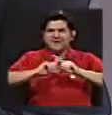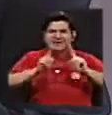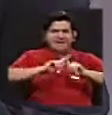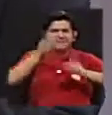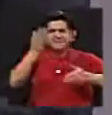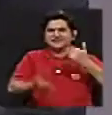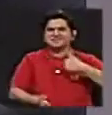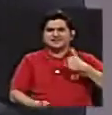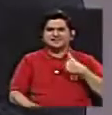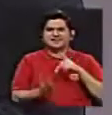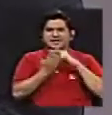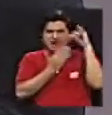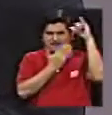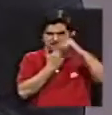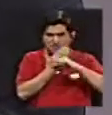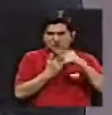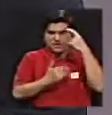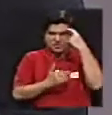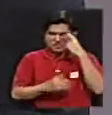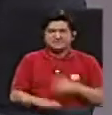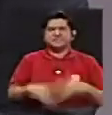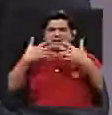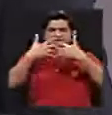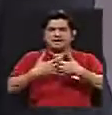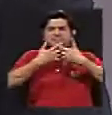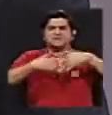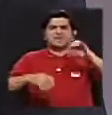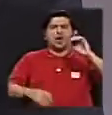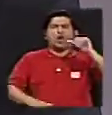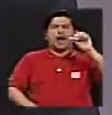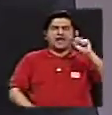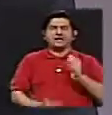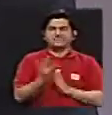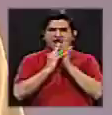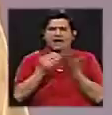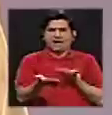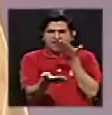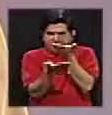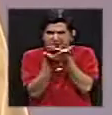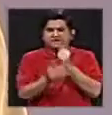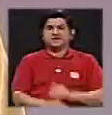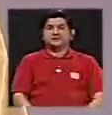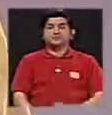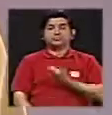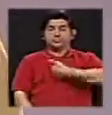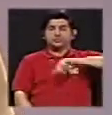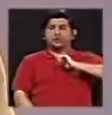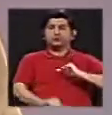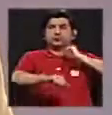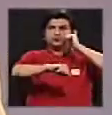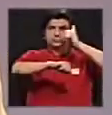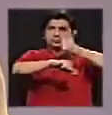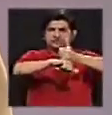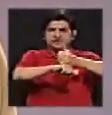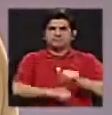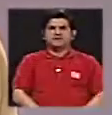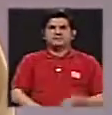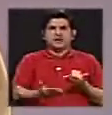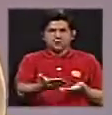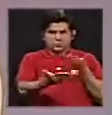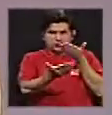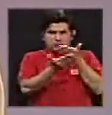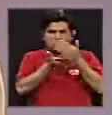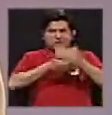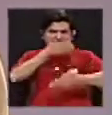que hay con el proyecto que iba a hacer la empresa OAS por concesión? Bueno, lo que nosotros hemos planteado es una propuesta